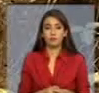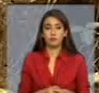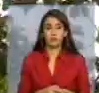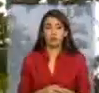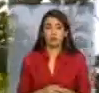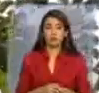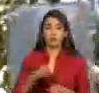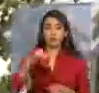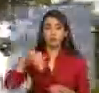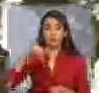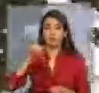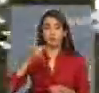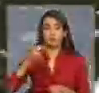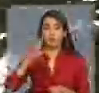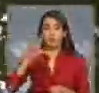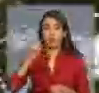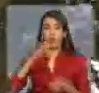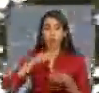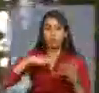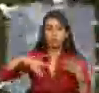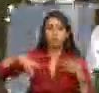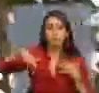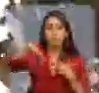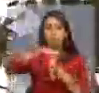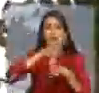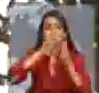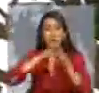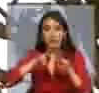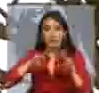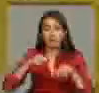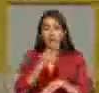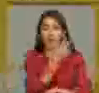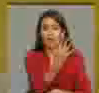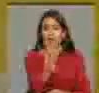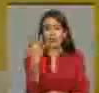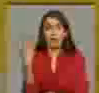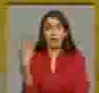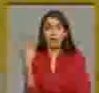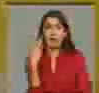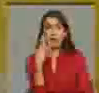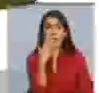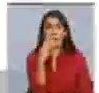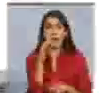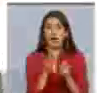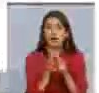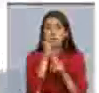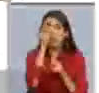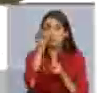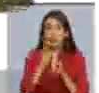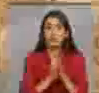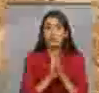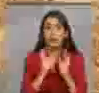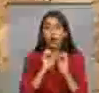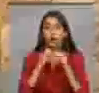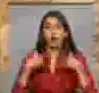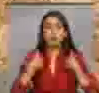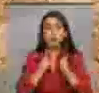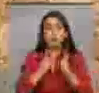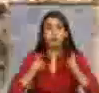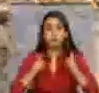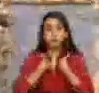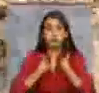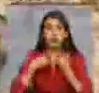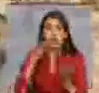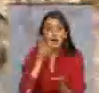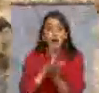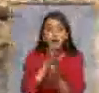Manglares, palo prieto y ceibo son algunas de las especies de árboles en Santay. Entre garzas y garrapateros, chivos y cocodrilos,